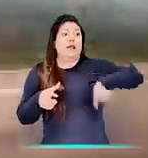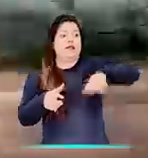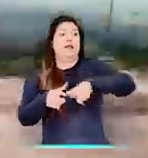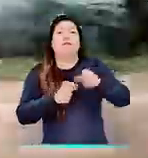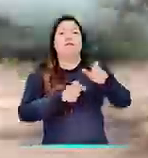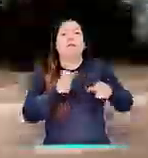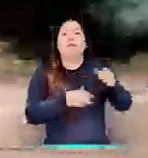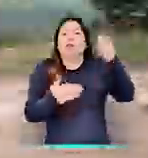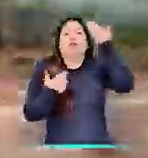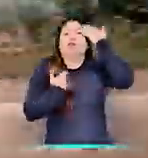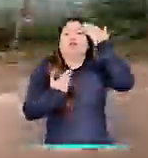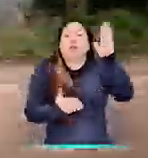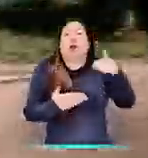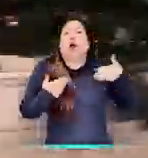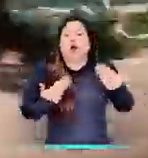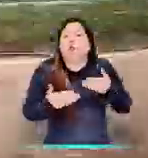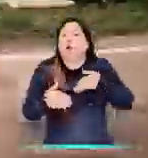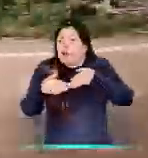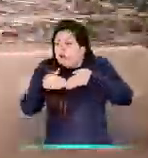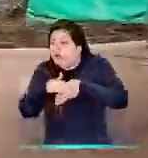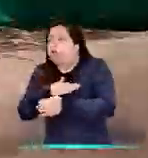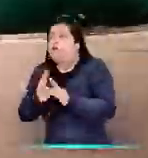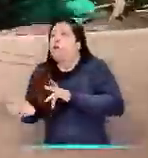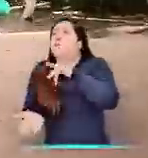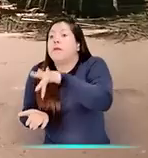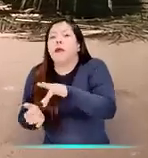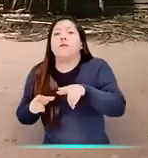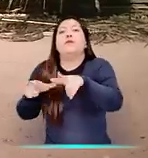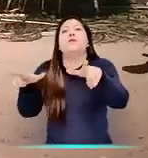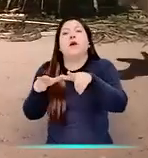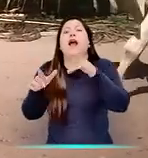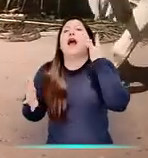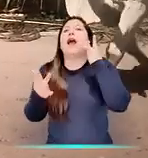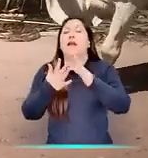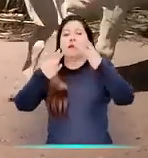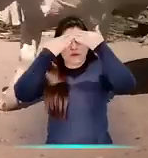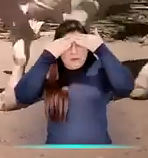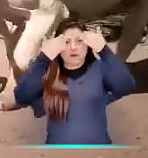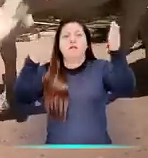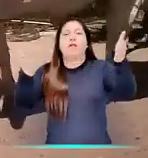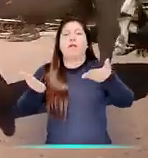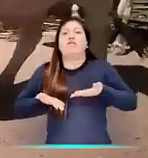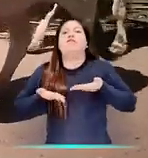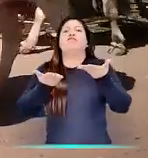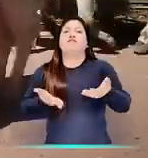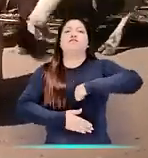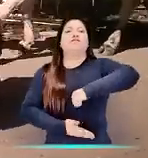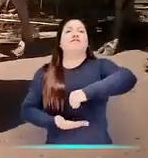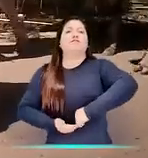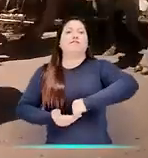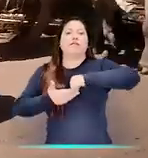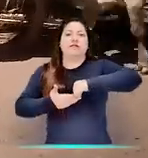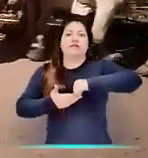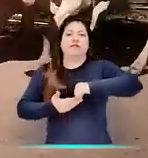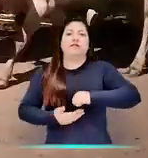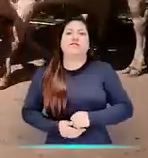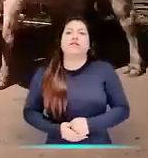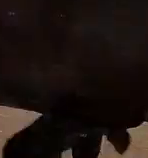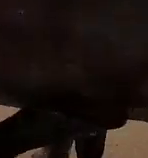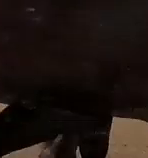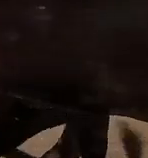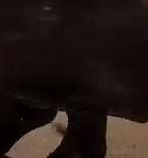votación. La mayoría de las personas desconocen lo difícil que puede ser acceder a un lugar para cumplir la cita con la